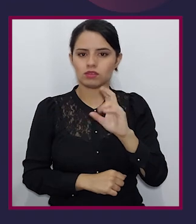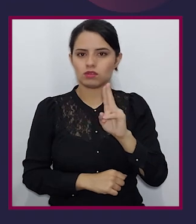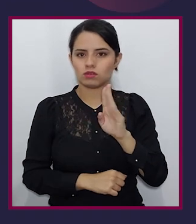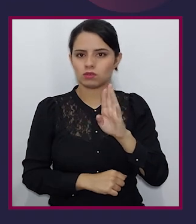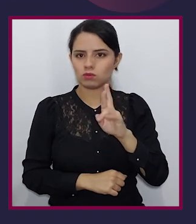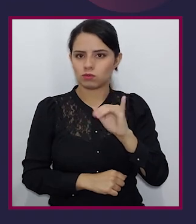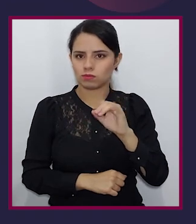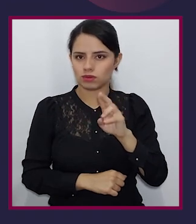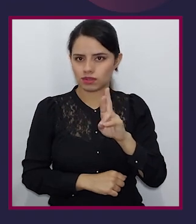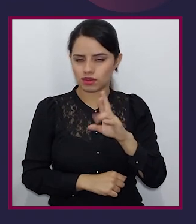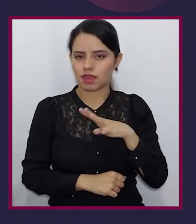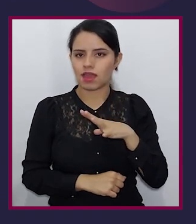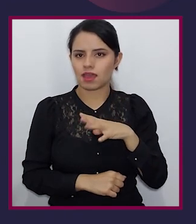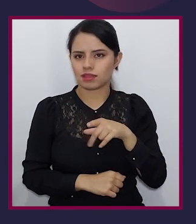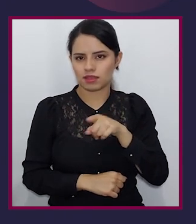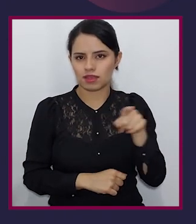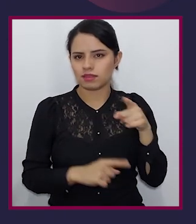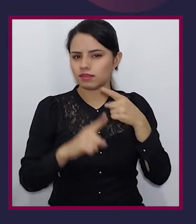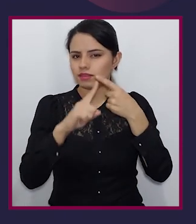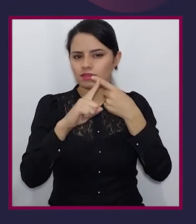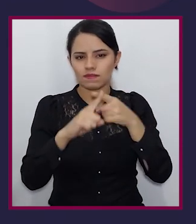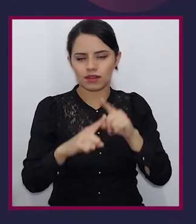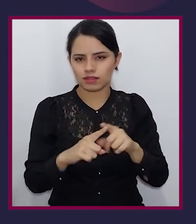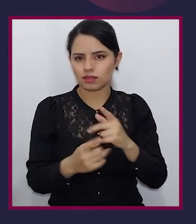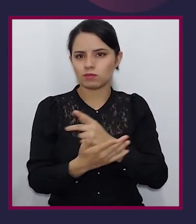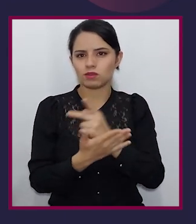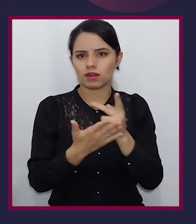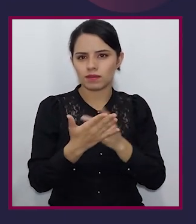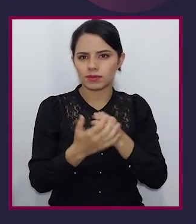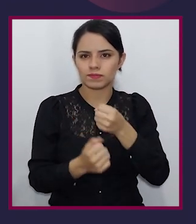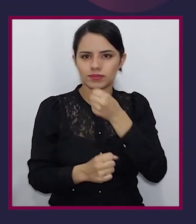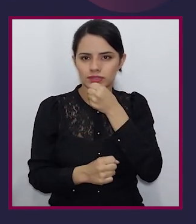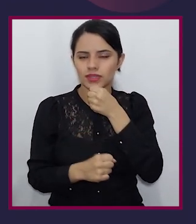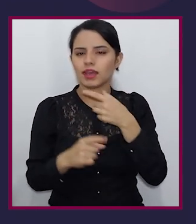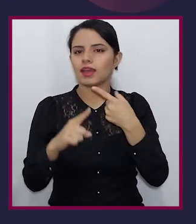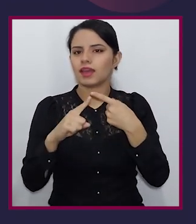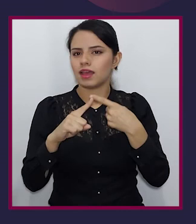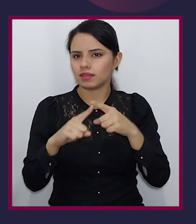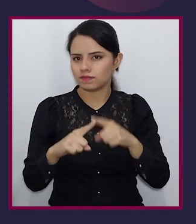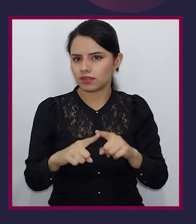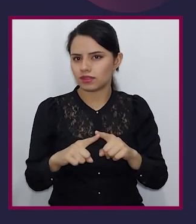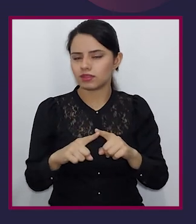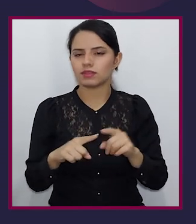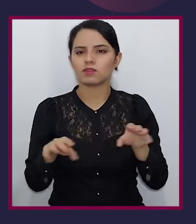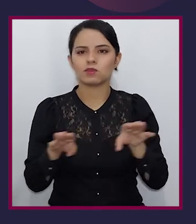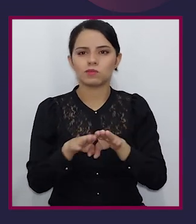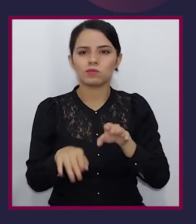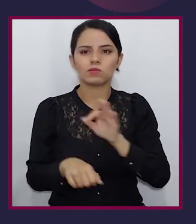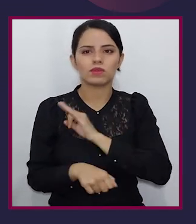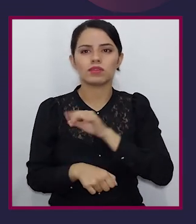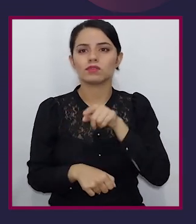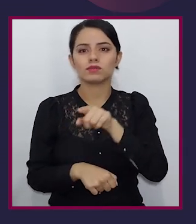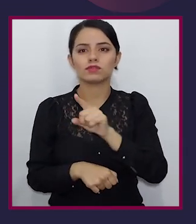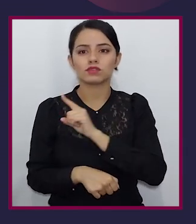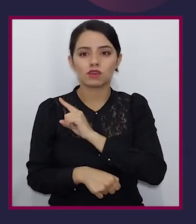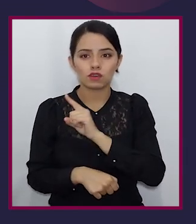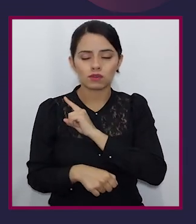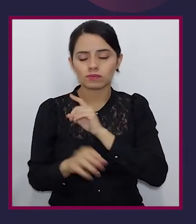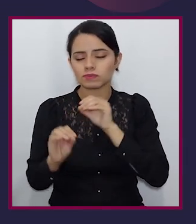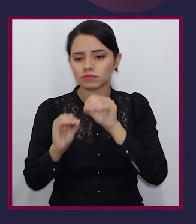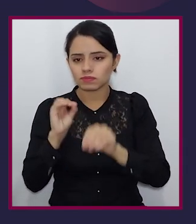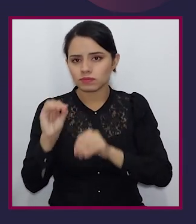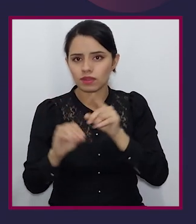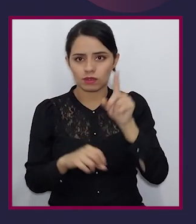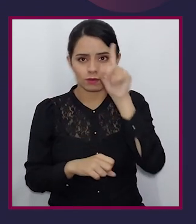de los podcasts que hay ahí. De hecho, hay varios canales que hablan sobre cómo crear tu propio podcast, te dan